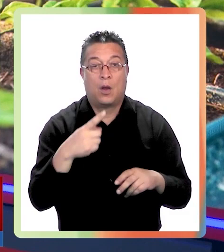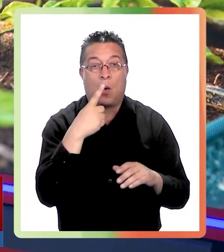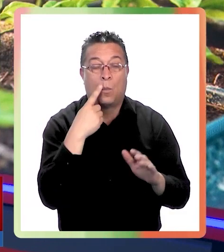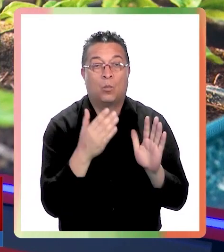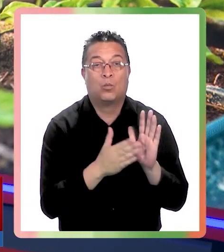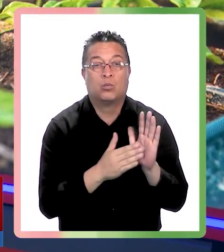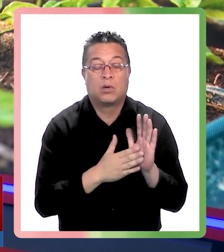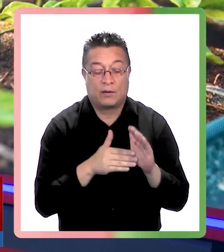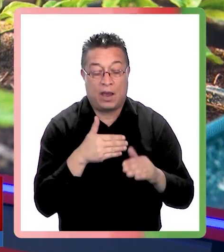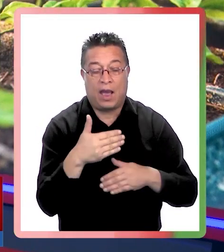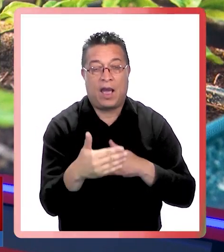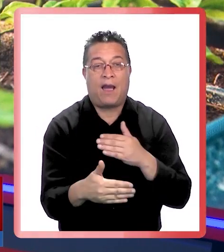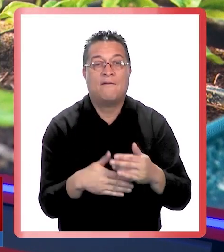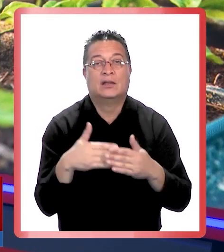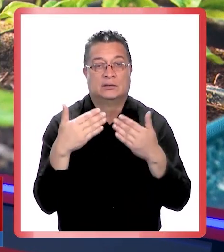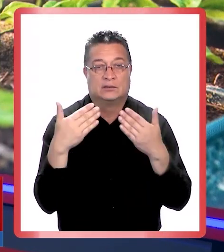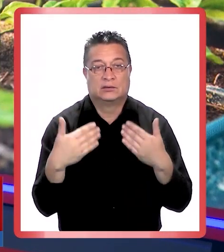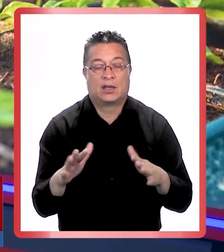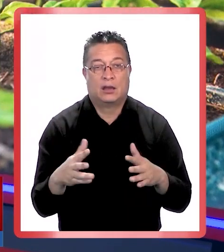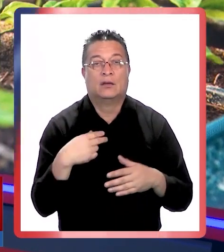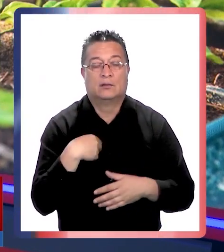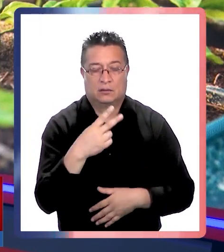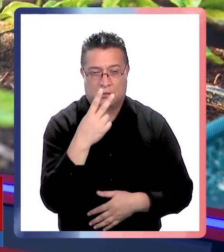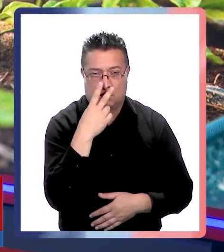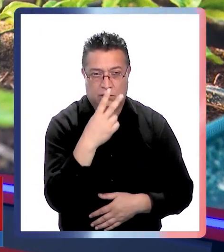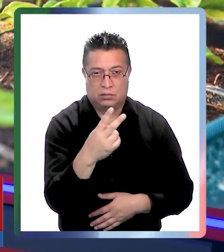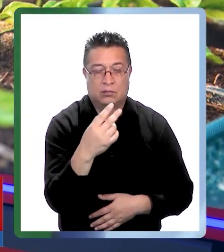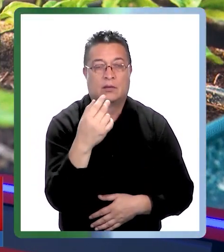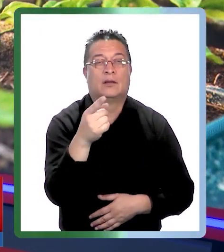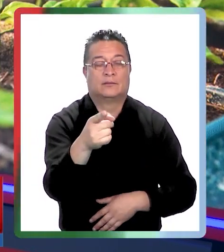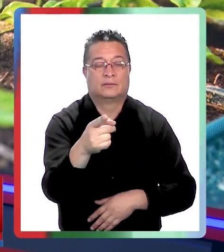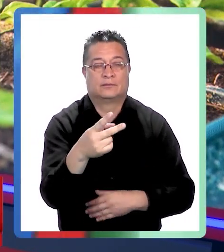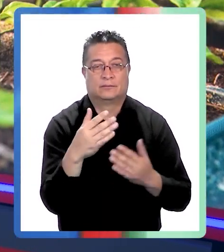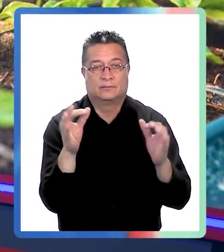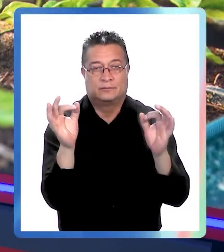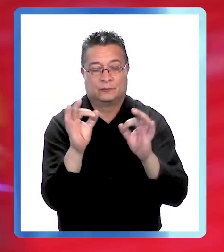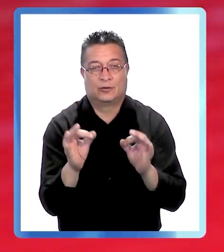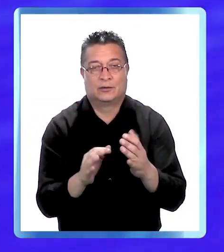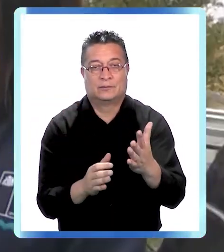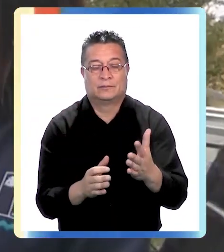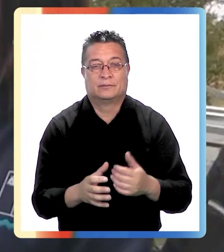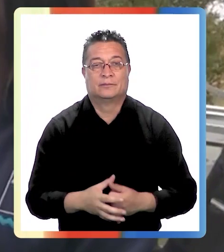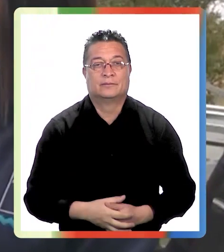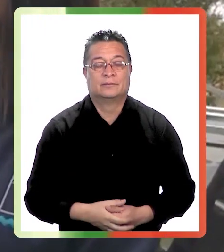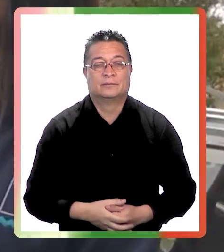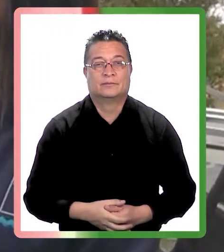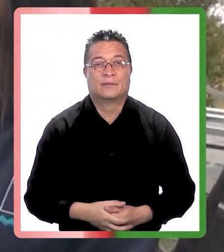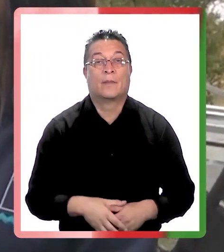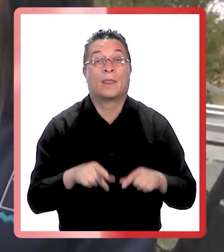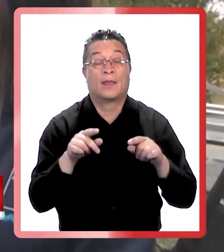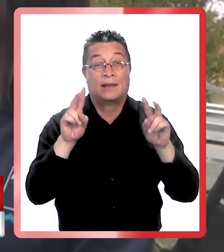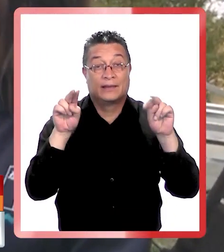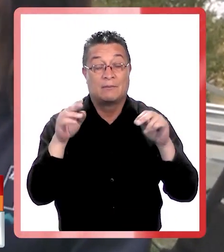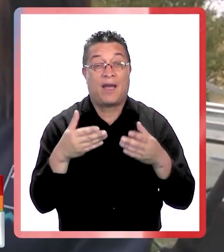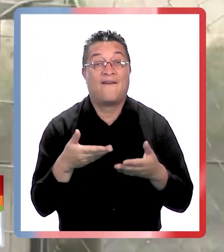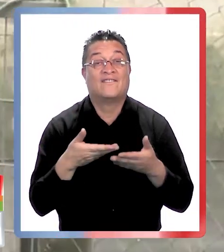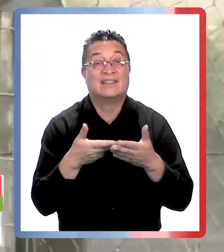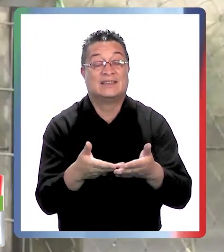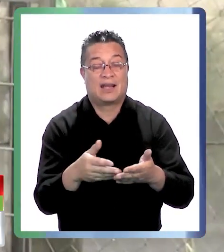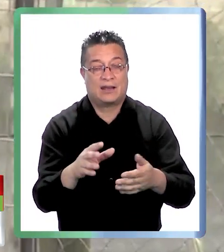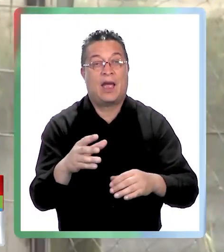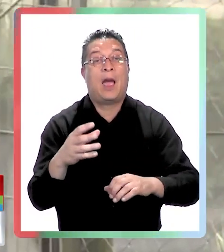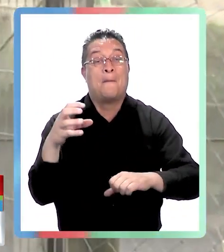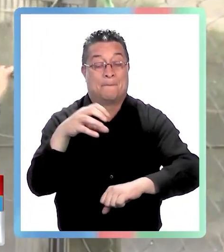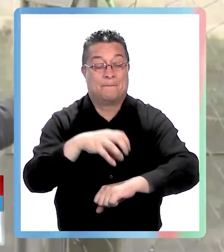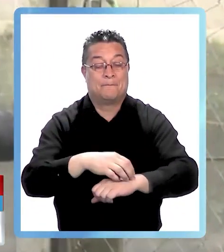los avances en este ámbito. Lo vemos en la nota de ITV Patagonia. En el marco de su visita a la región de